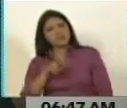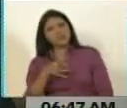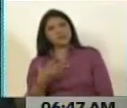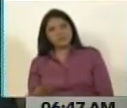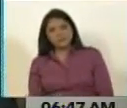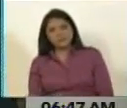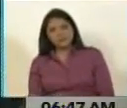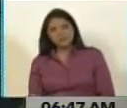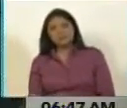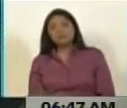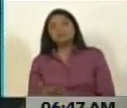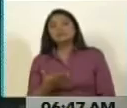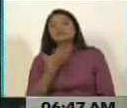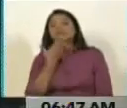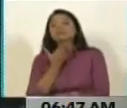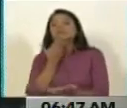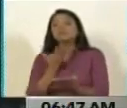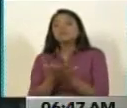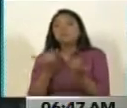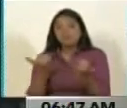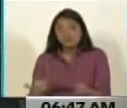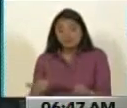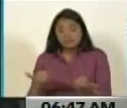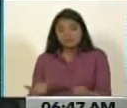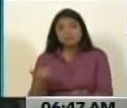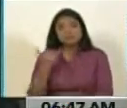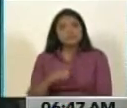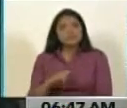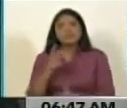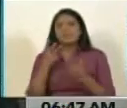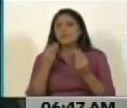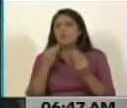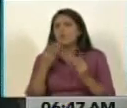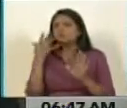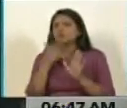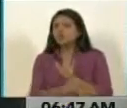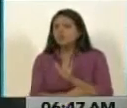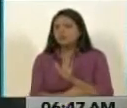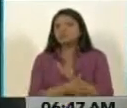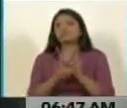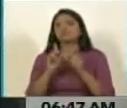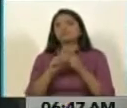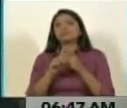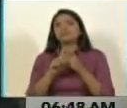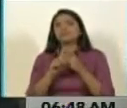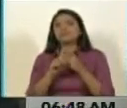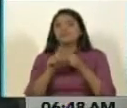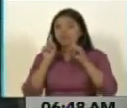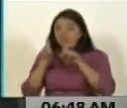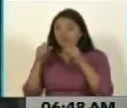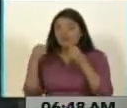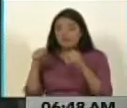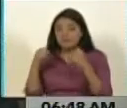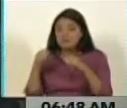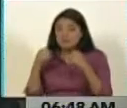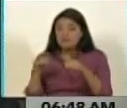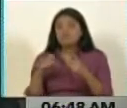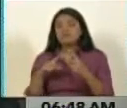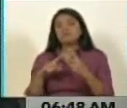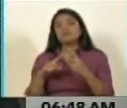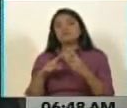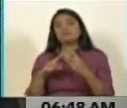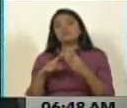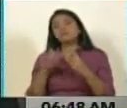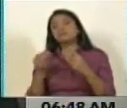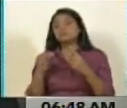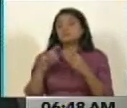lo que se está proponiendo en esta oportunidad tiene mucho que ver también con el área pedagógica, tiene que ver también con